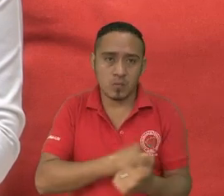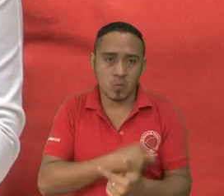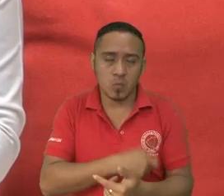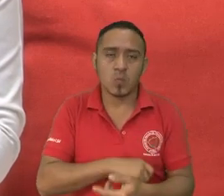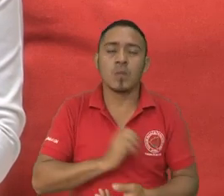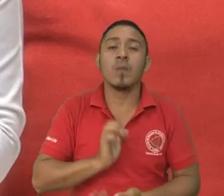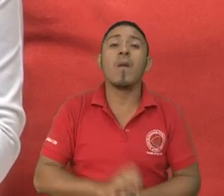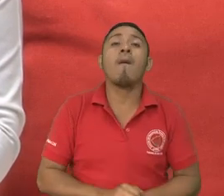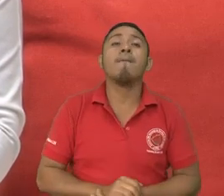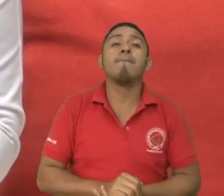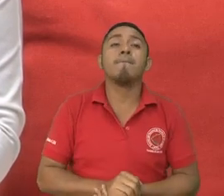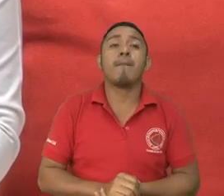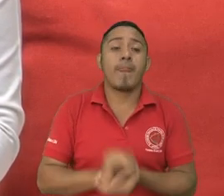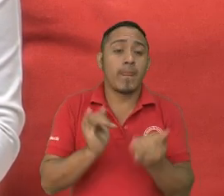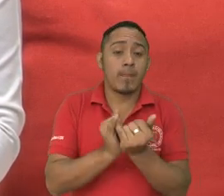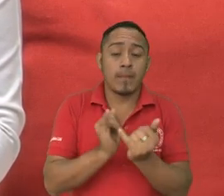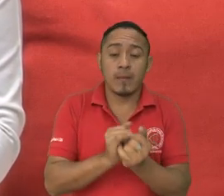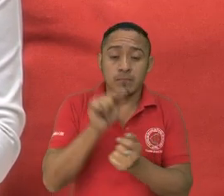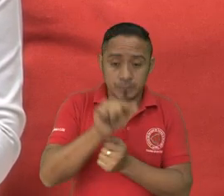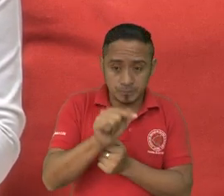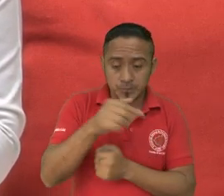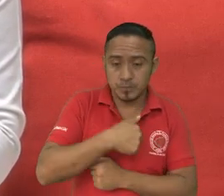colegio. Y